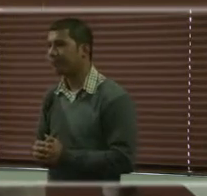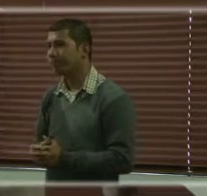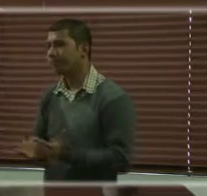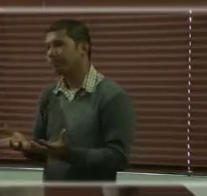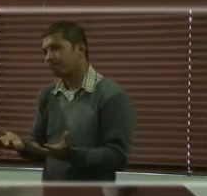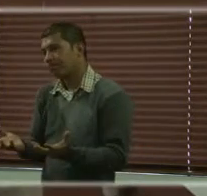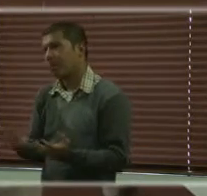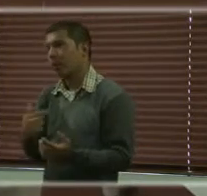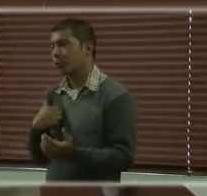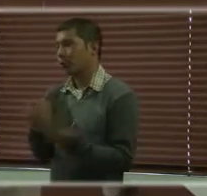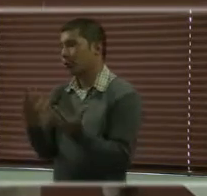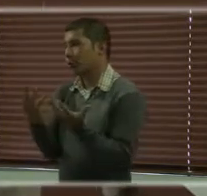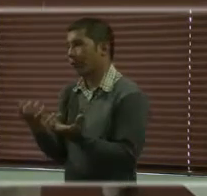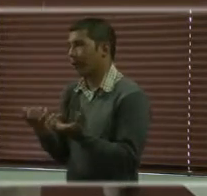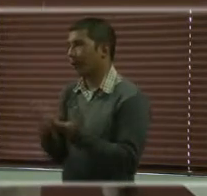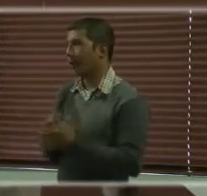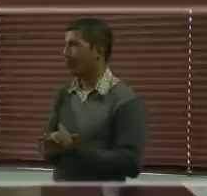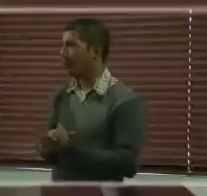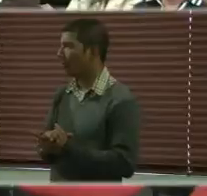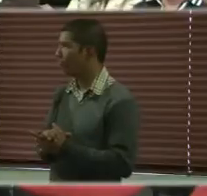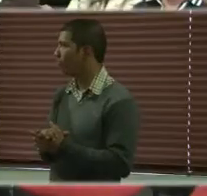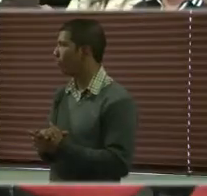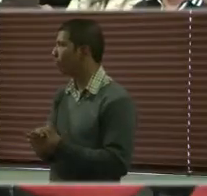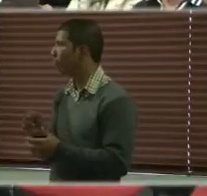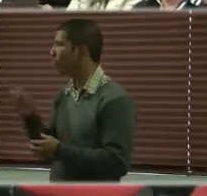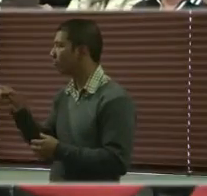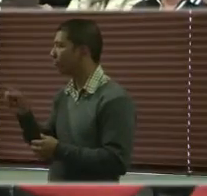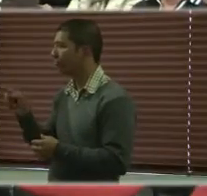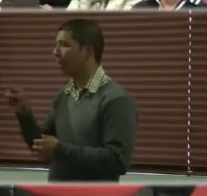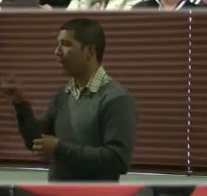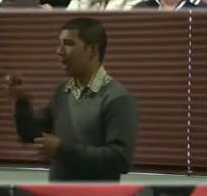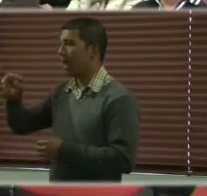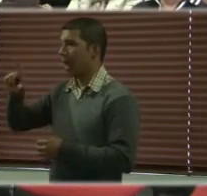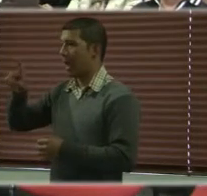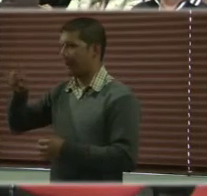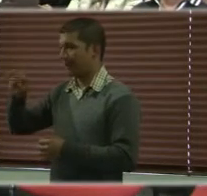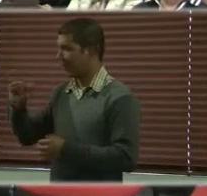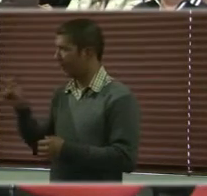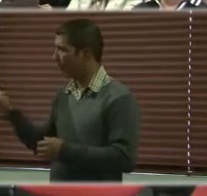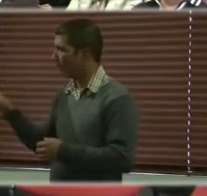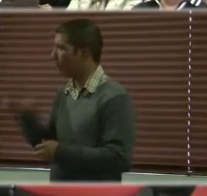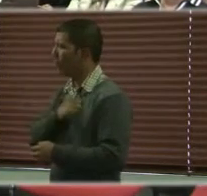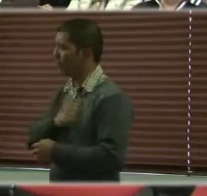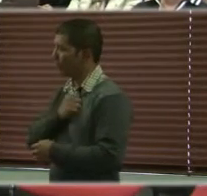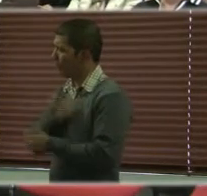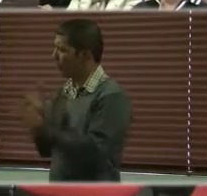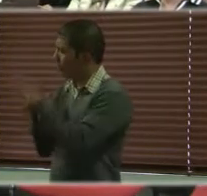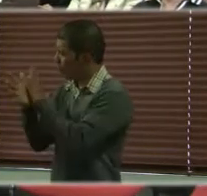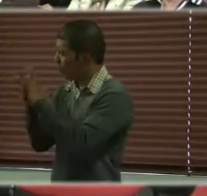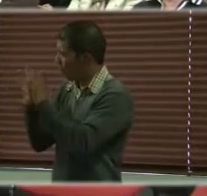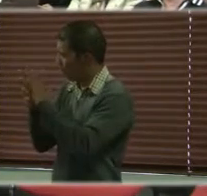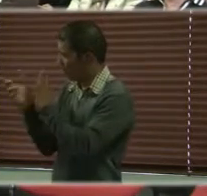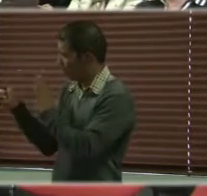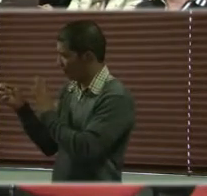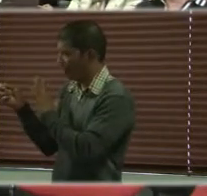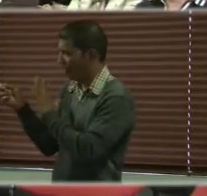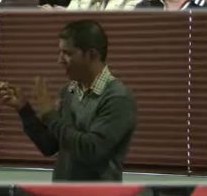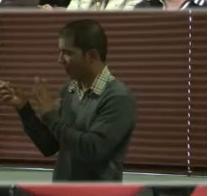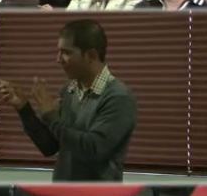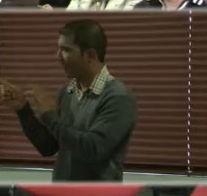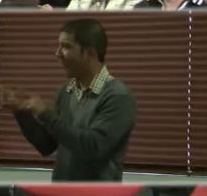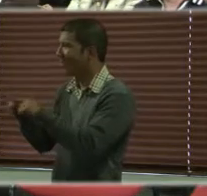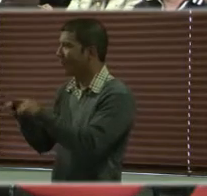quisiera pues invitar a Silvia para que nos cuente Ahora sí con su sombrero de comisionada